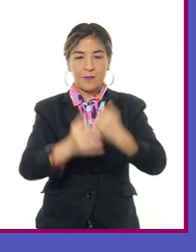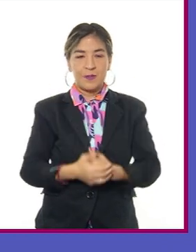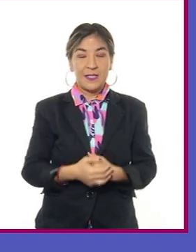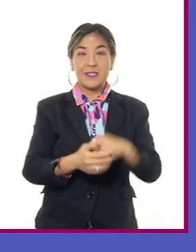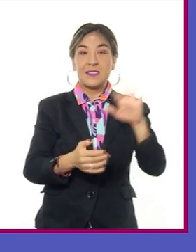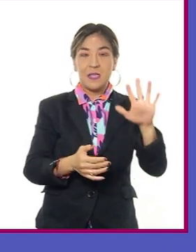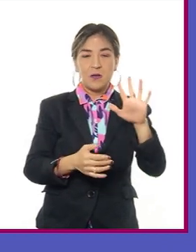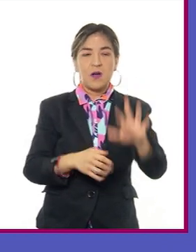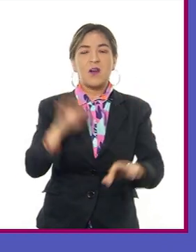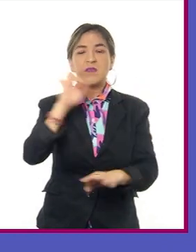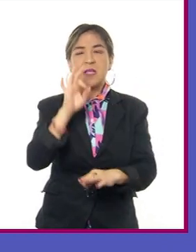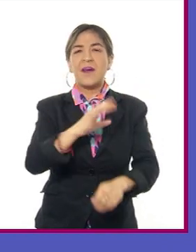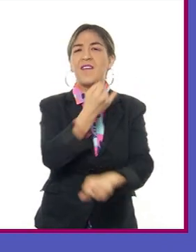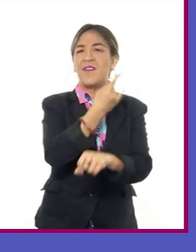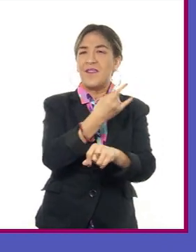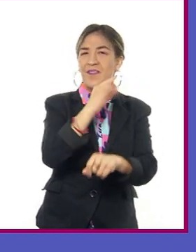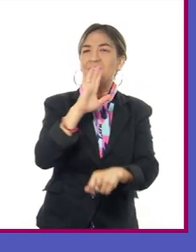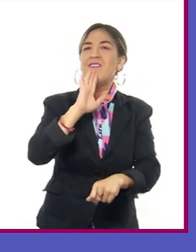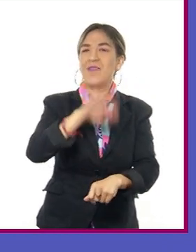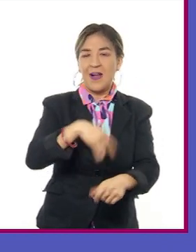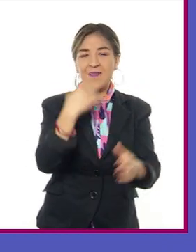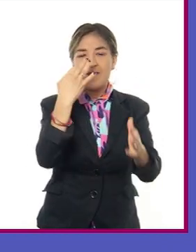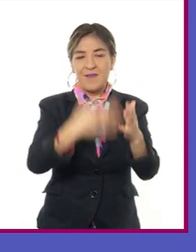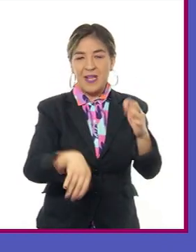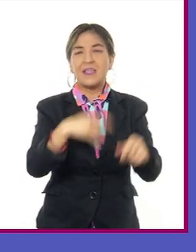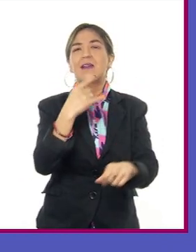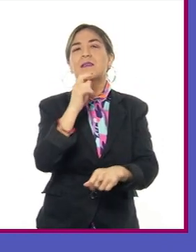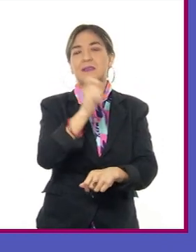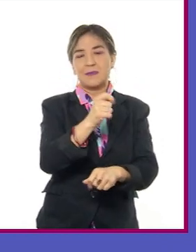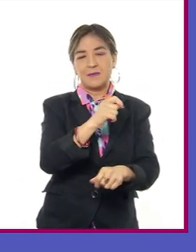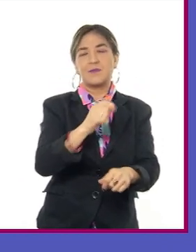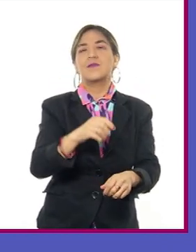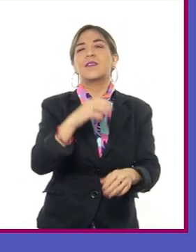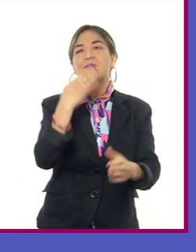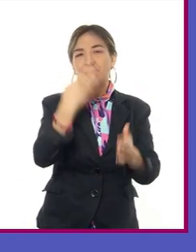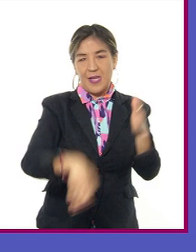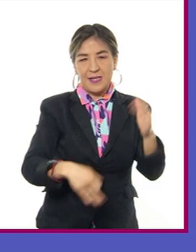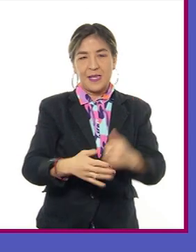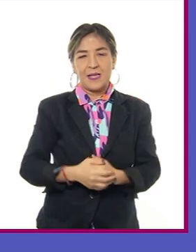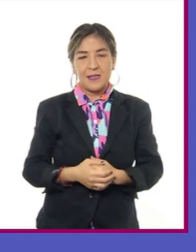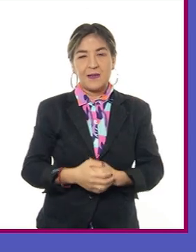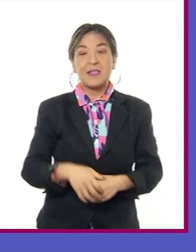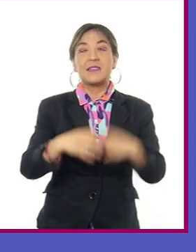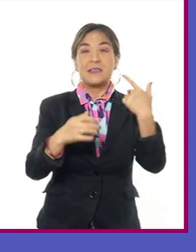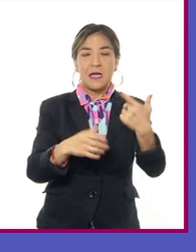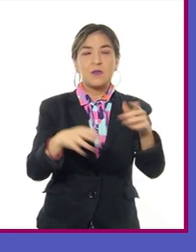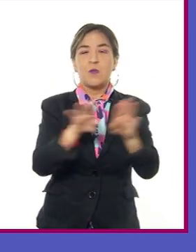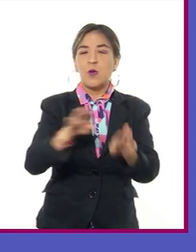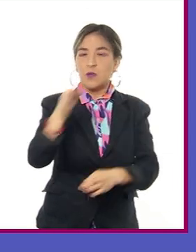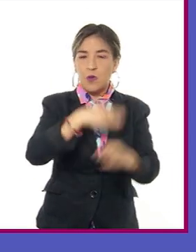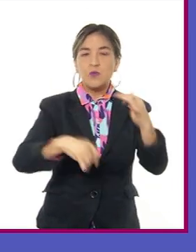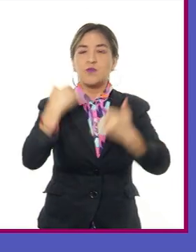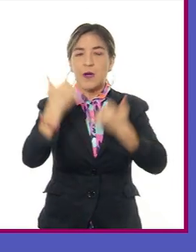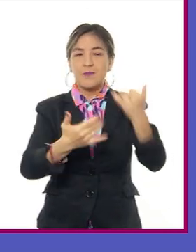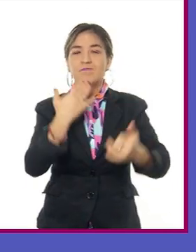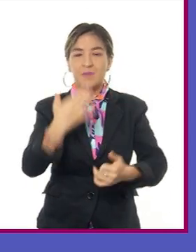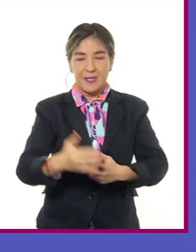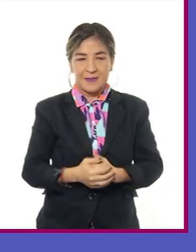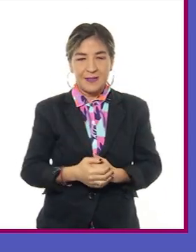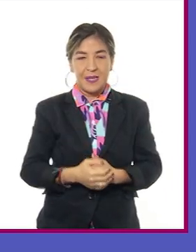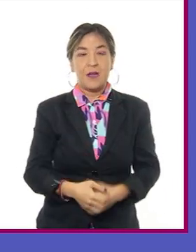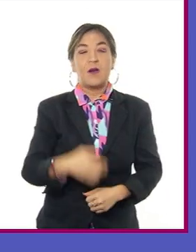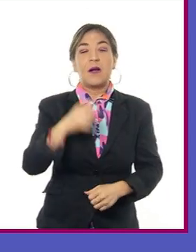5. Violaciones. 6. Faltas. 7. Disposiciones generales.